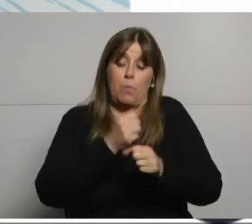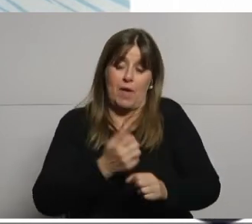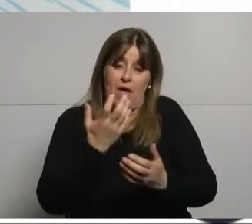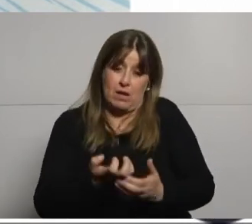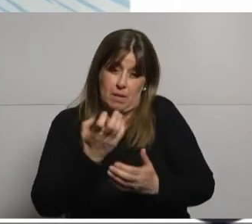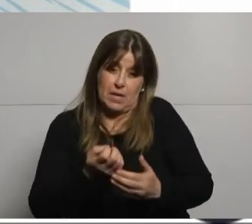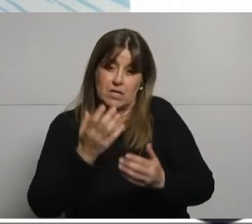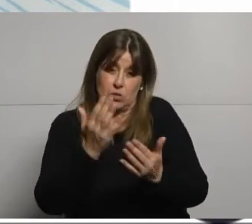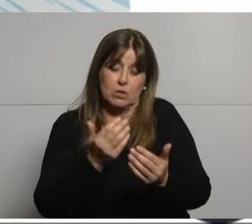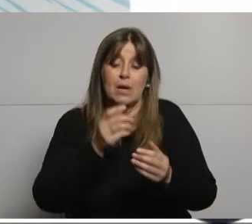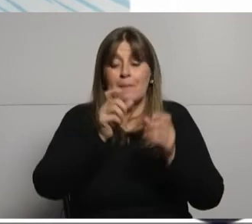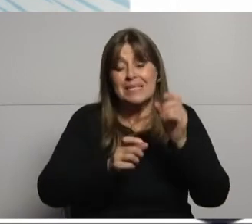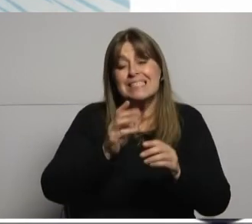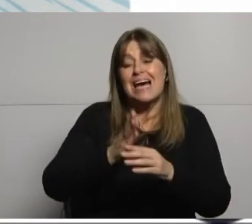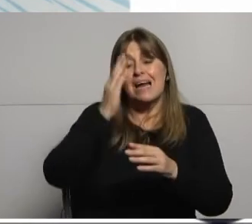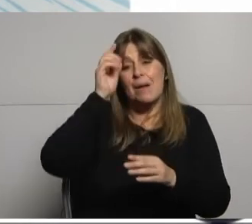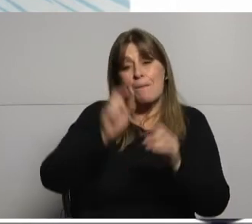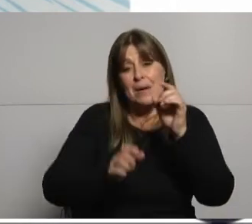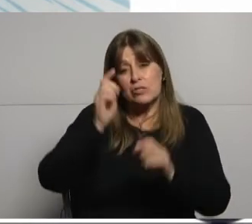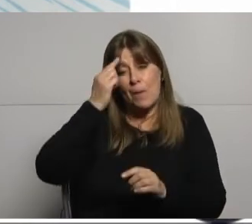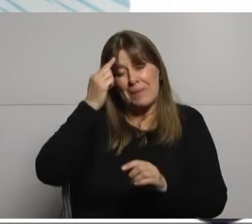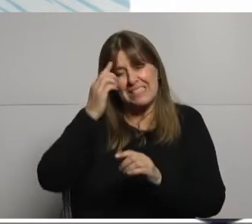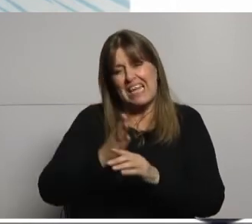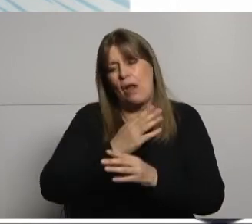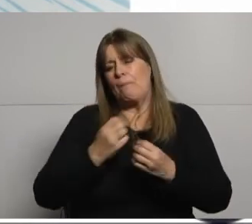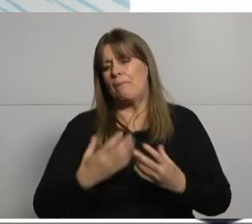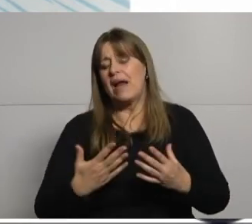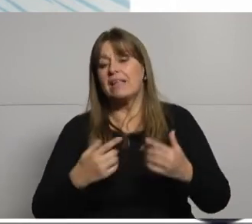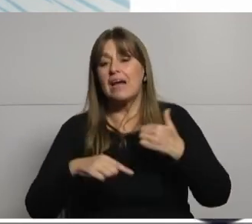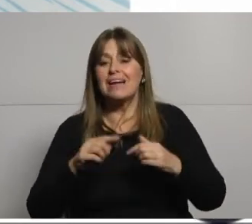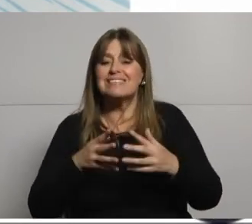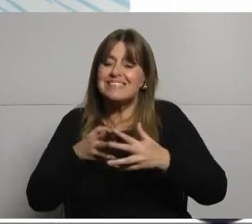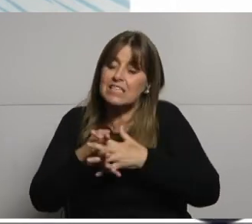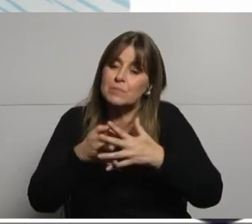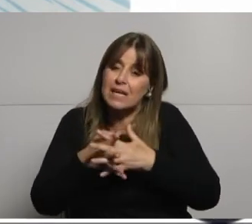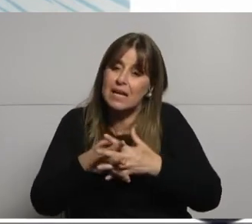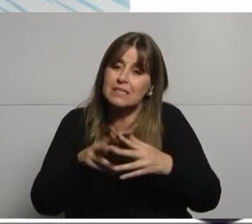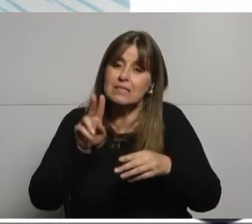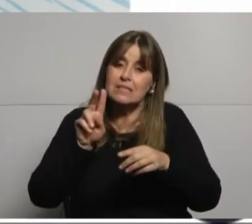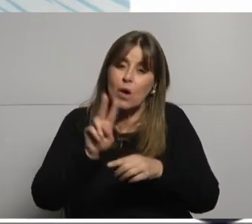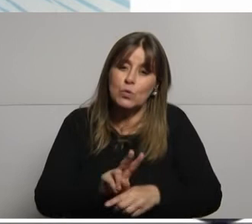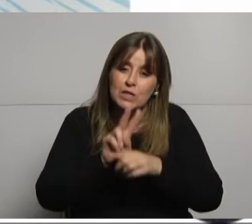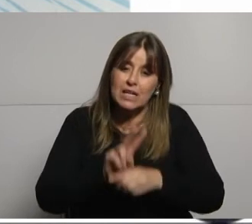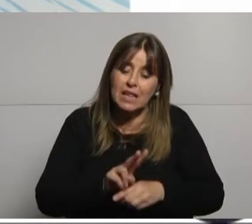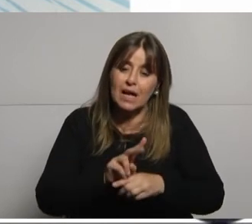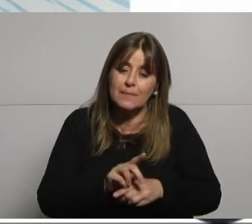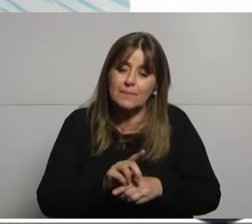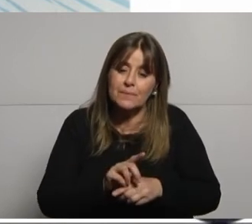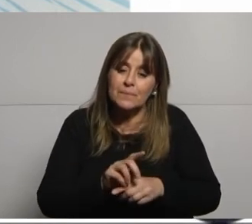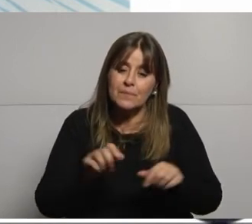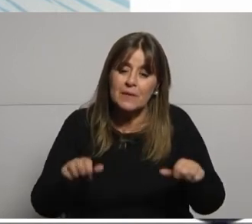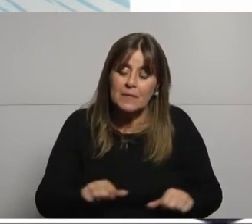quiere decir que hay que pensar en estas cosas para validarlas. Entonces, la utilidad, la transparencia de todas estas decisiones. No solo la transparencia en